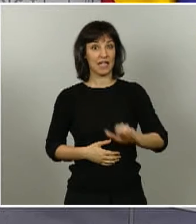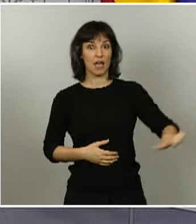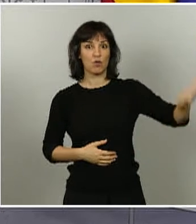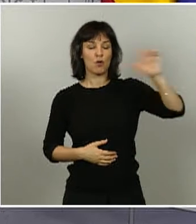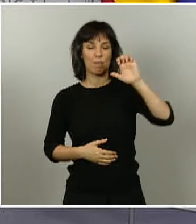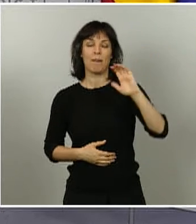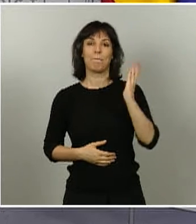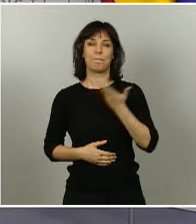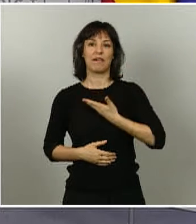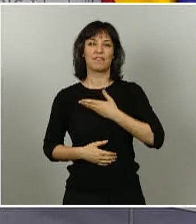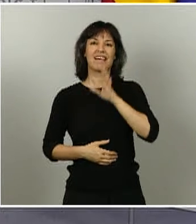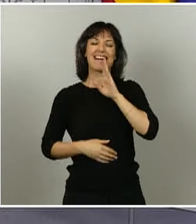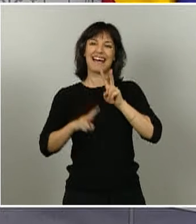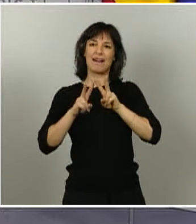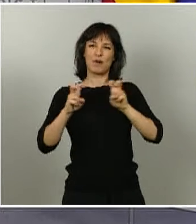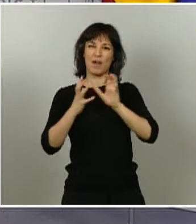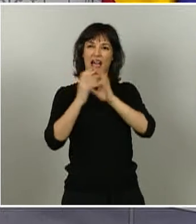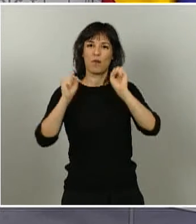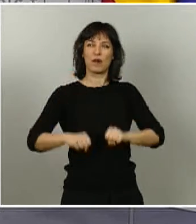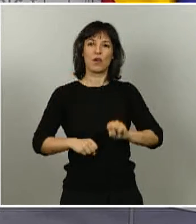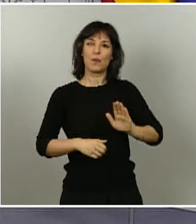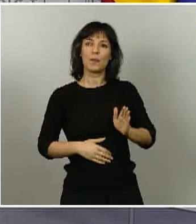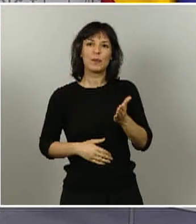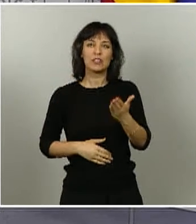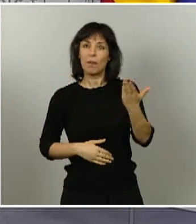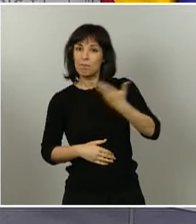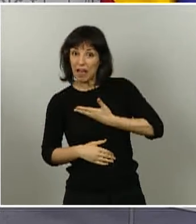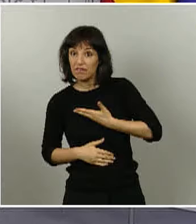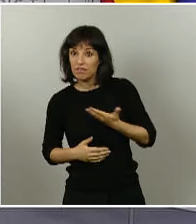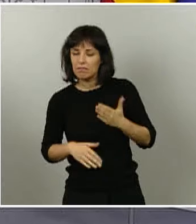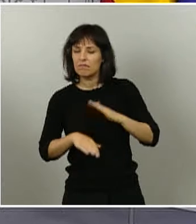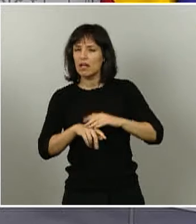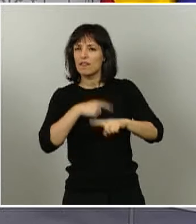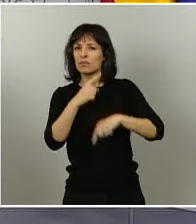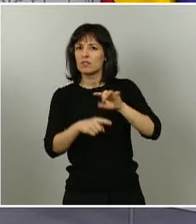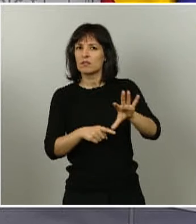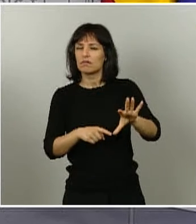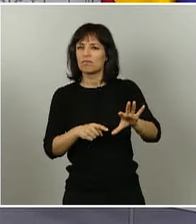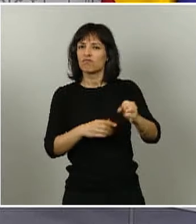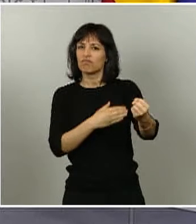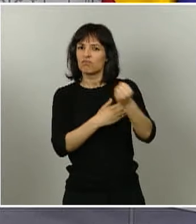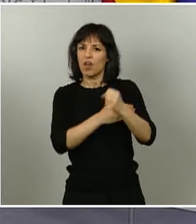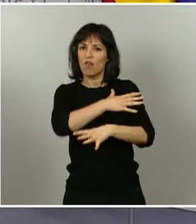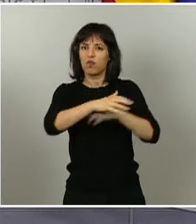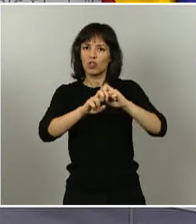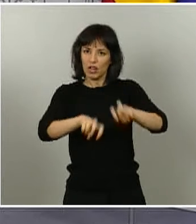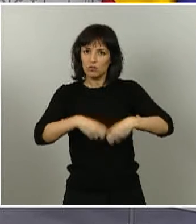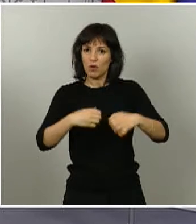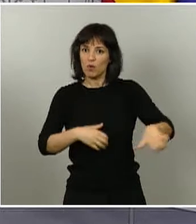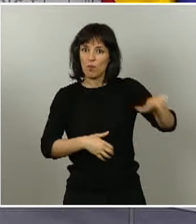inicial que alcanzaron con EH Bildu? ¿Nos perjudicaría de cara a obtener más ayudas del Fondo de Reconstrucción Europeo?